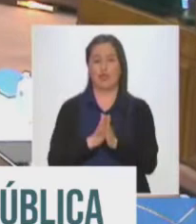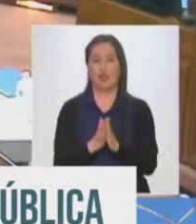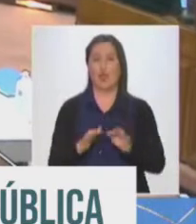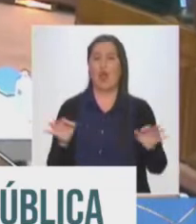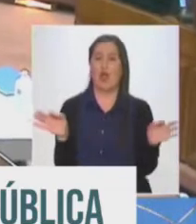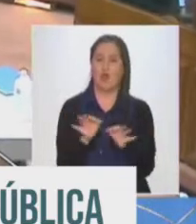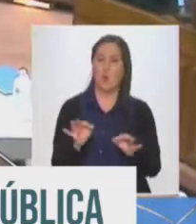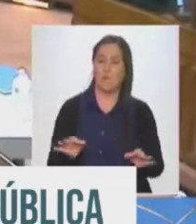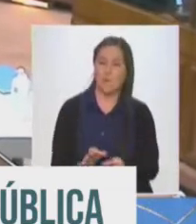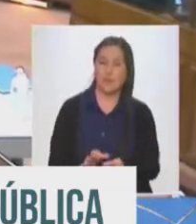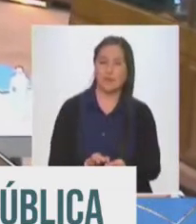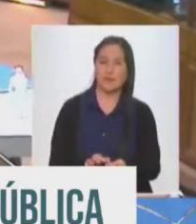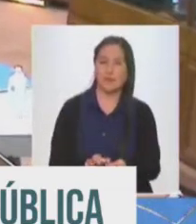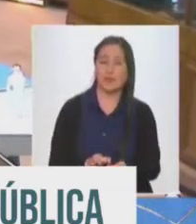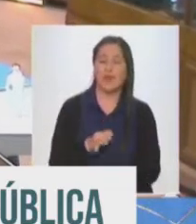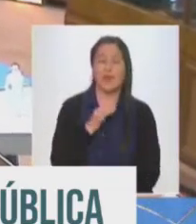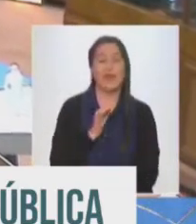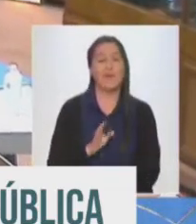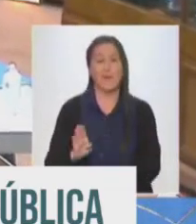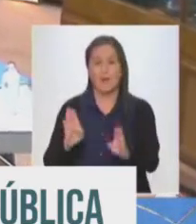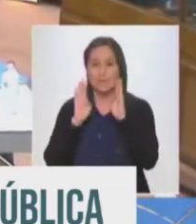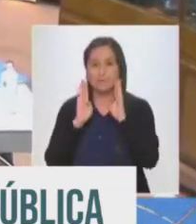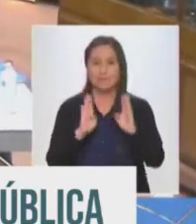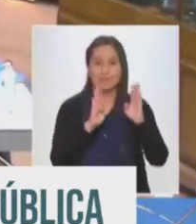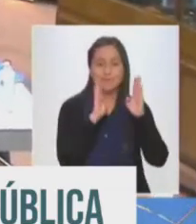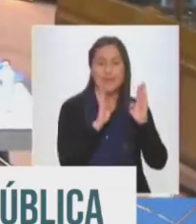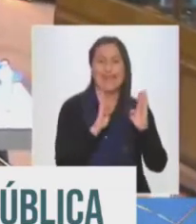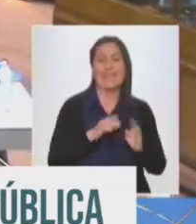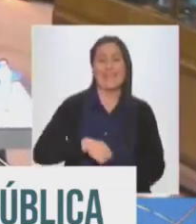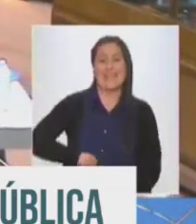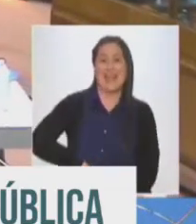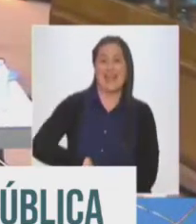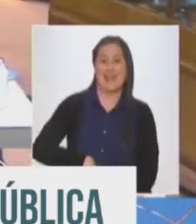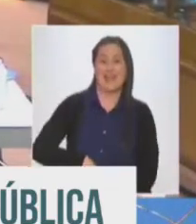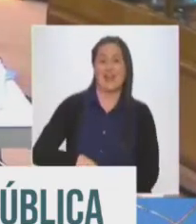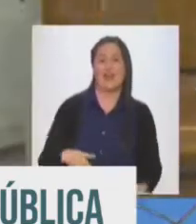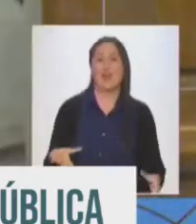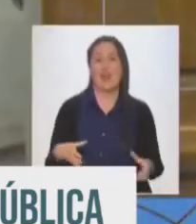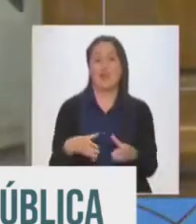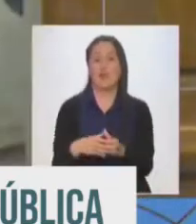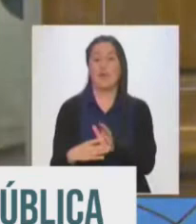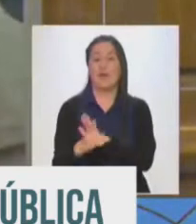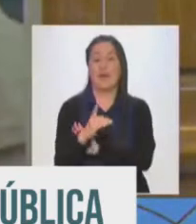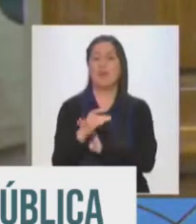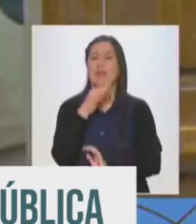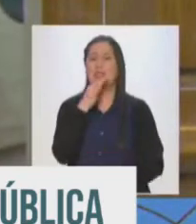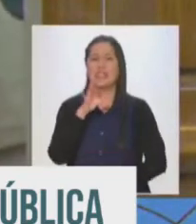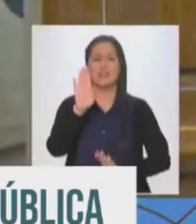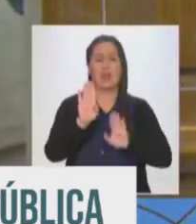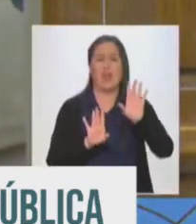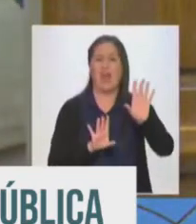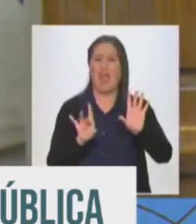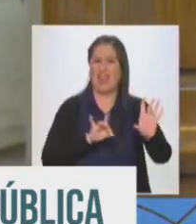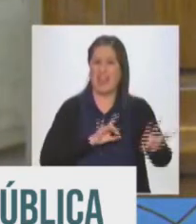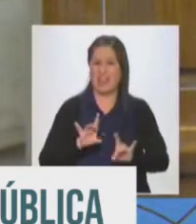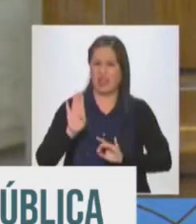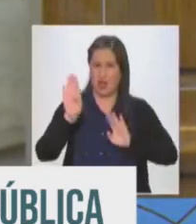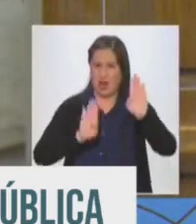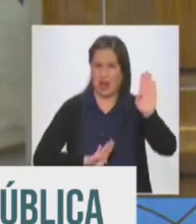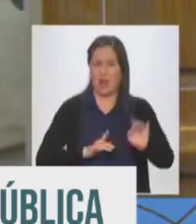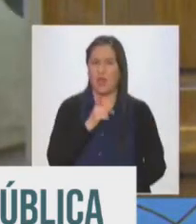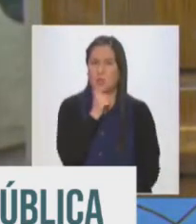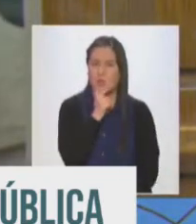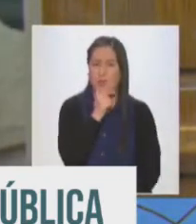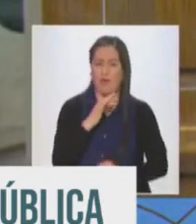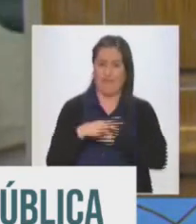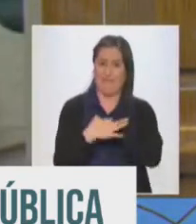esta tarde de los senadores oficialistas que nos hablan de intereses electorales. Dudo que tenga el fiscal